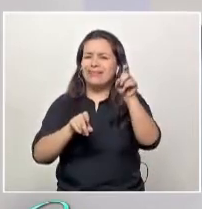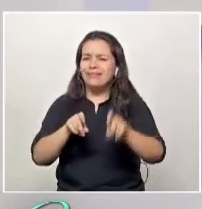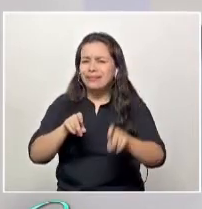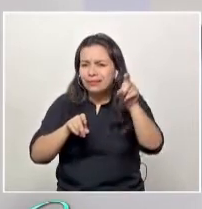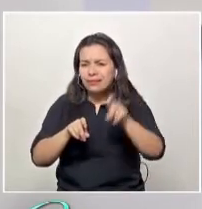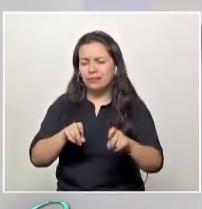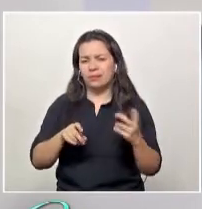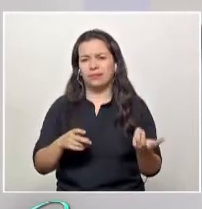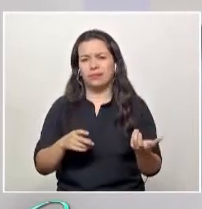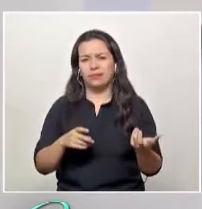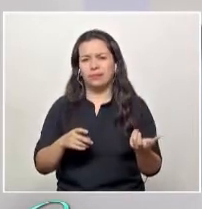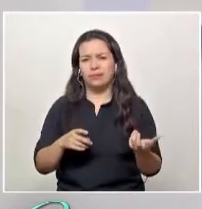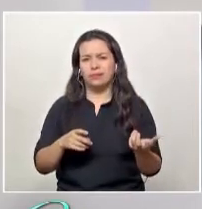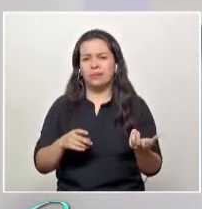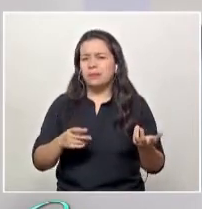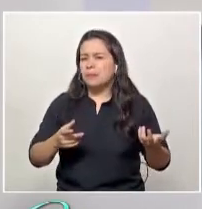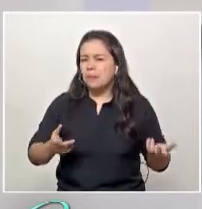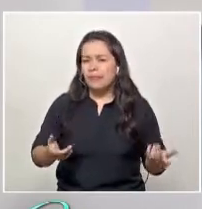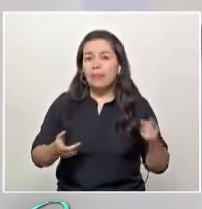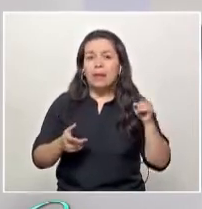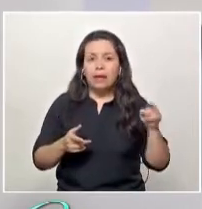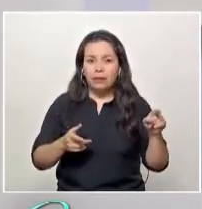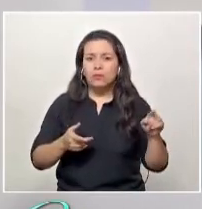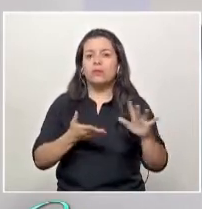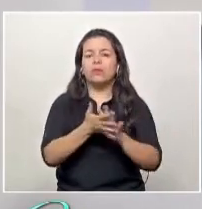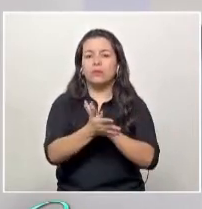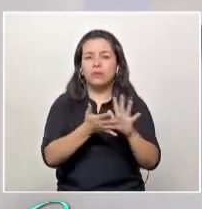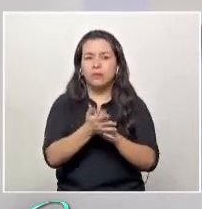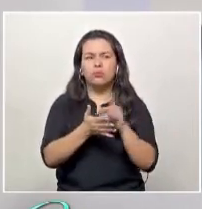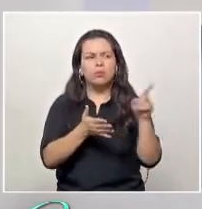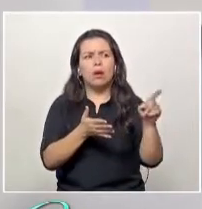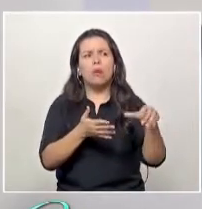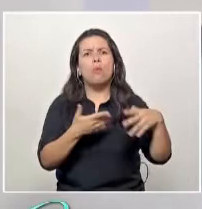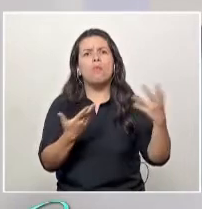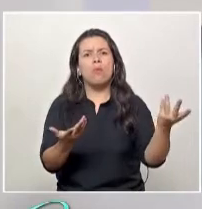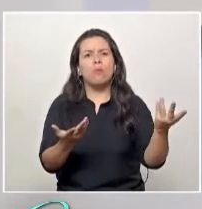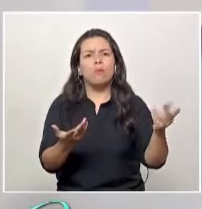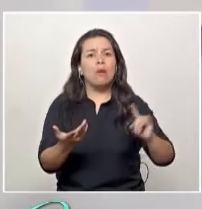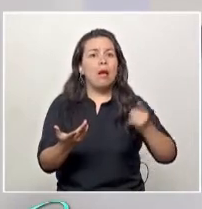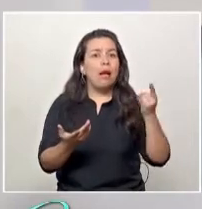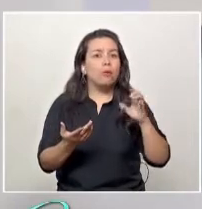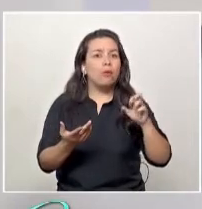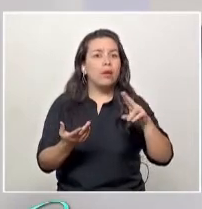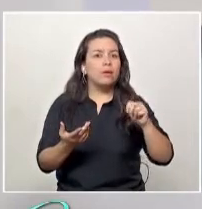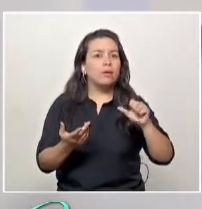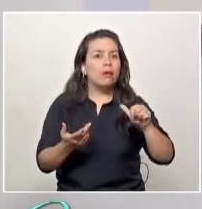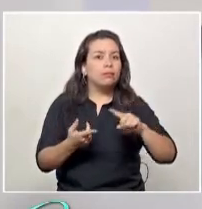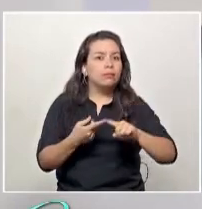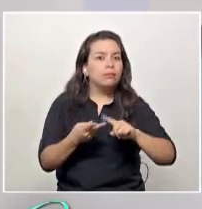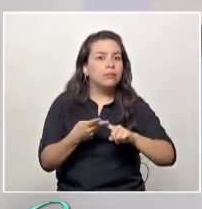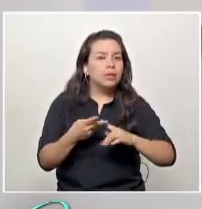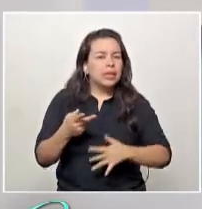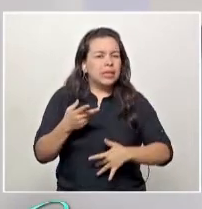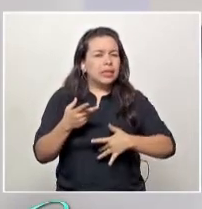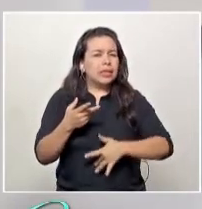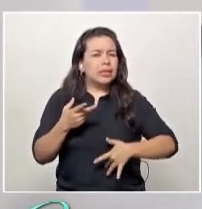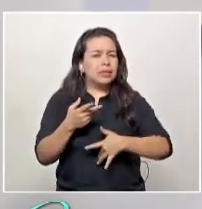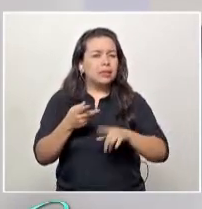necesario, porque eso es lo que nos puede decir qué es lo que tiene usted allá. ¿Será una hernia natal? ¿Será una